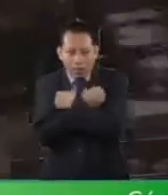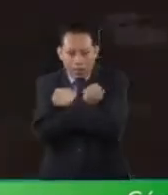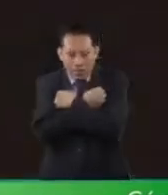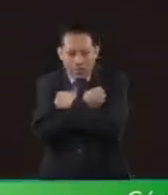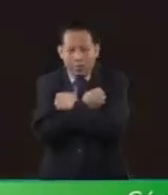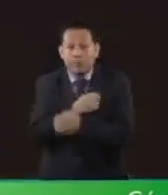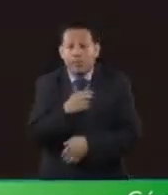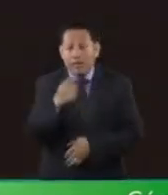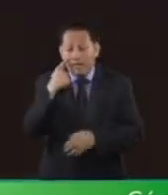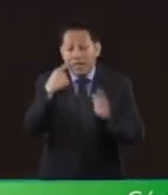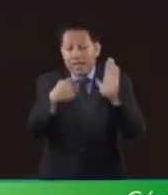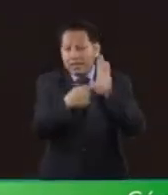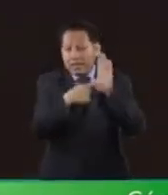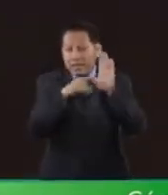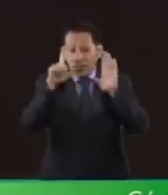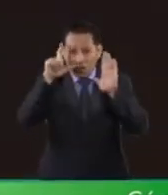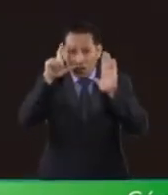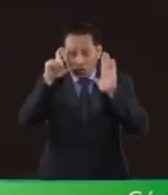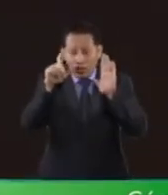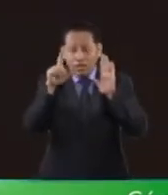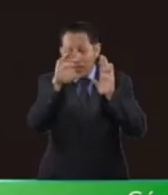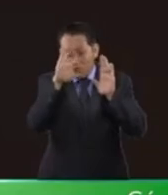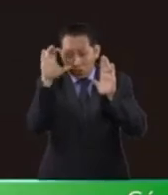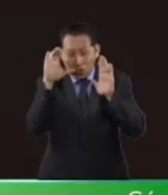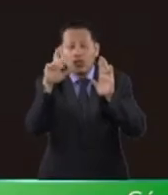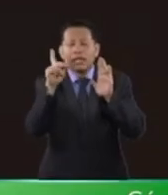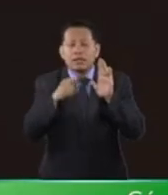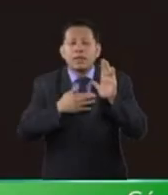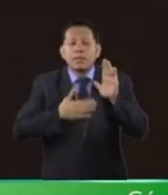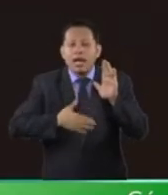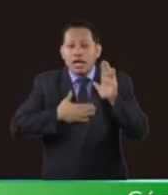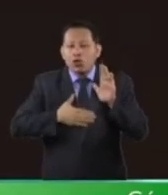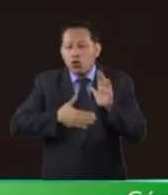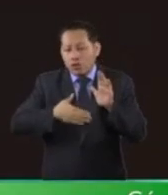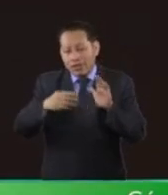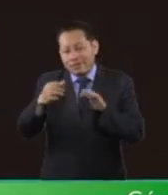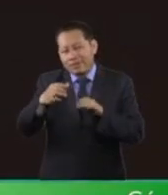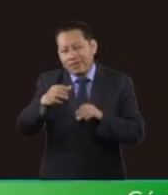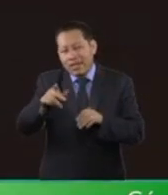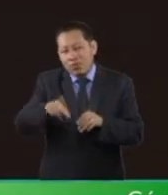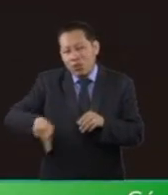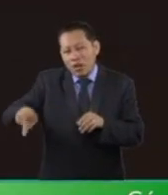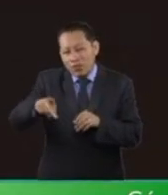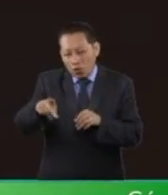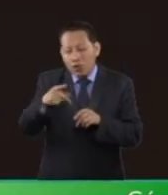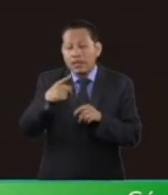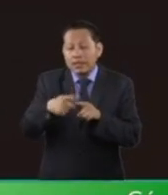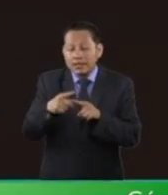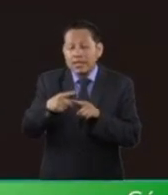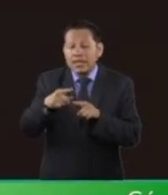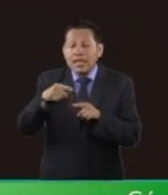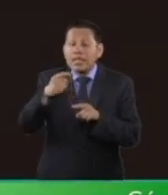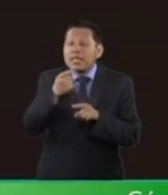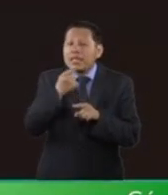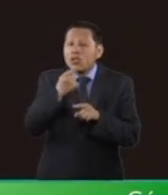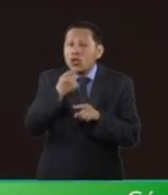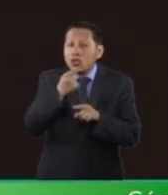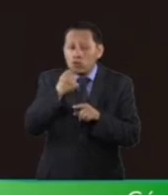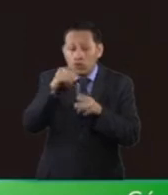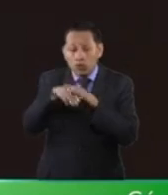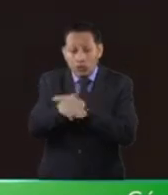son los baños de las escuelas rurales, donde federales, donde estudian nuestras niñas y nuestros niños.